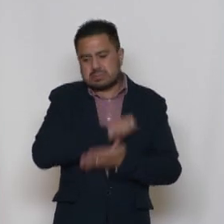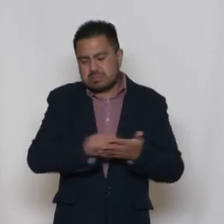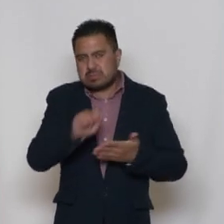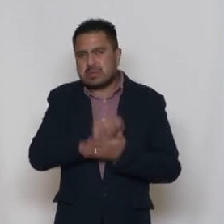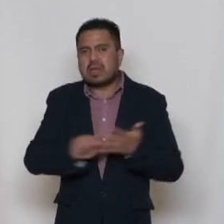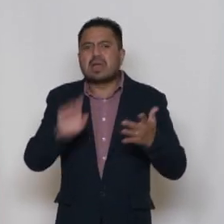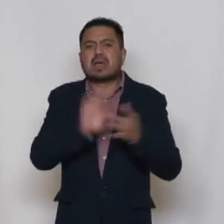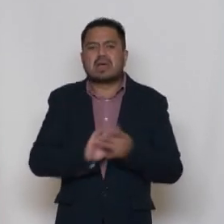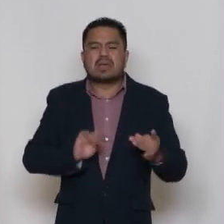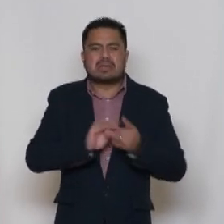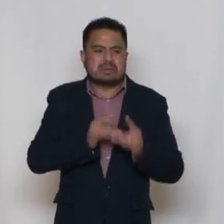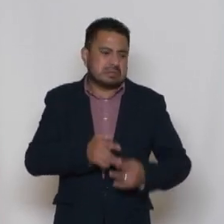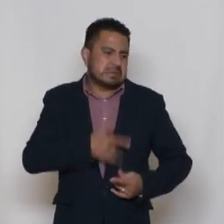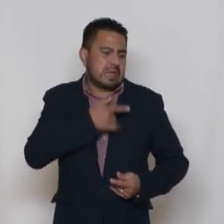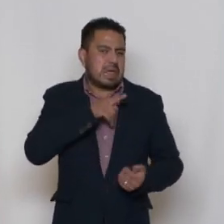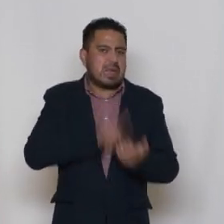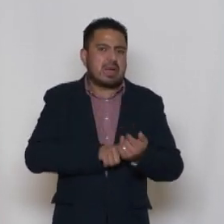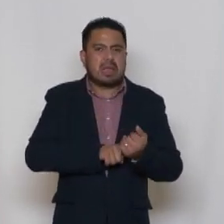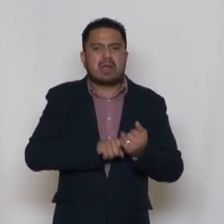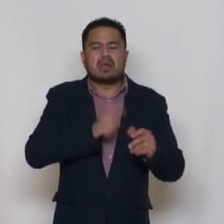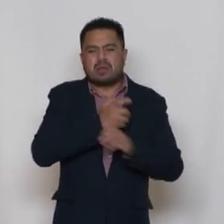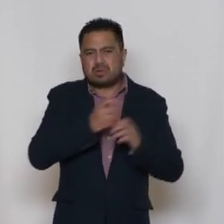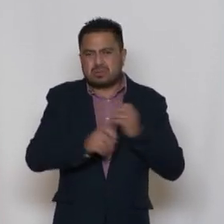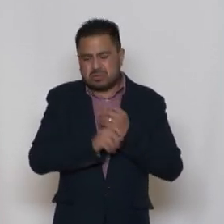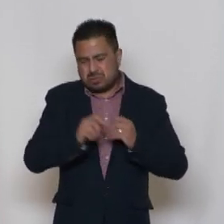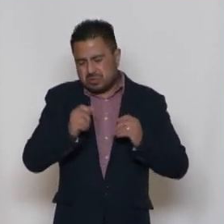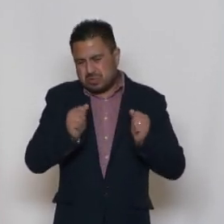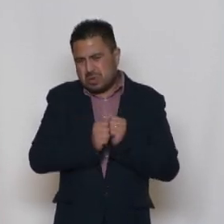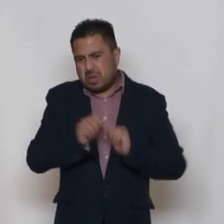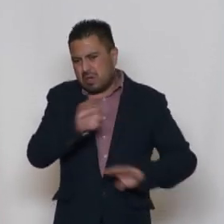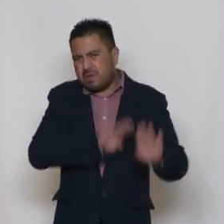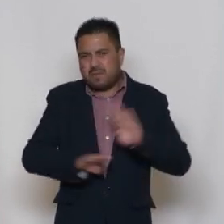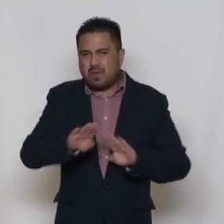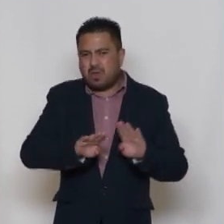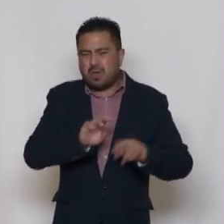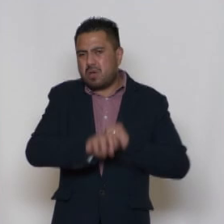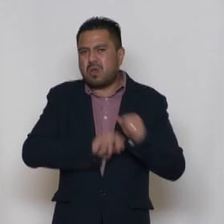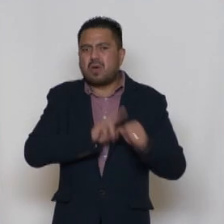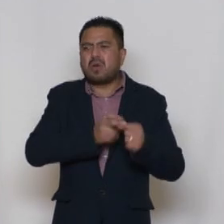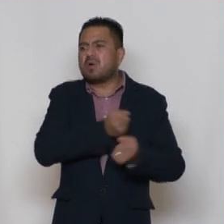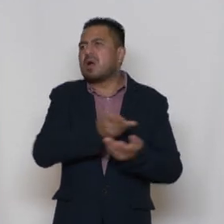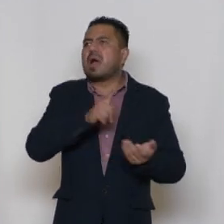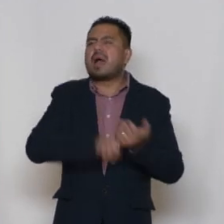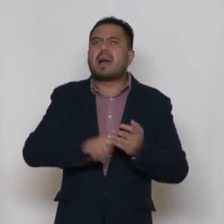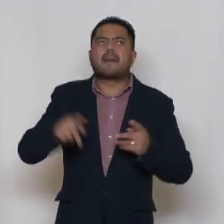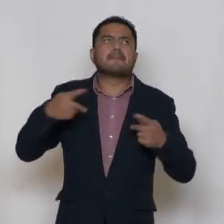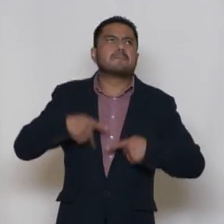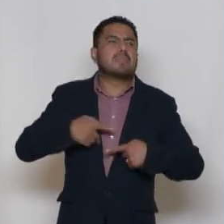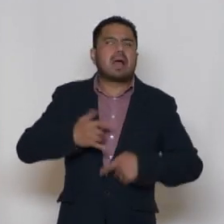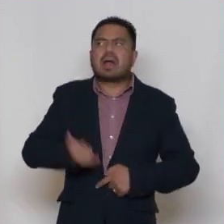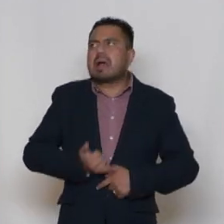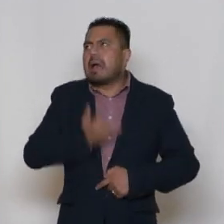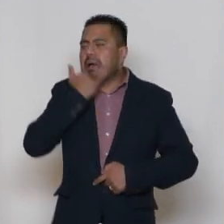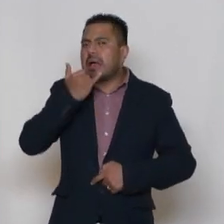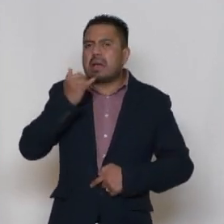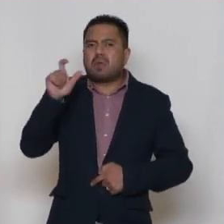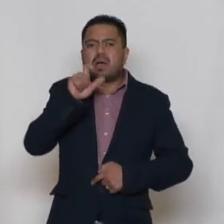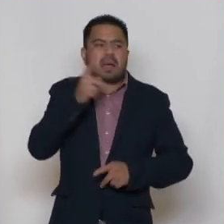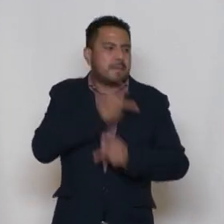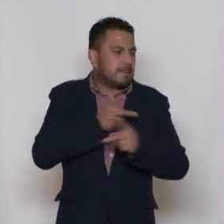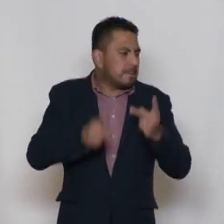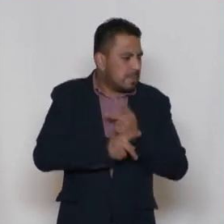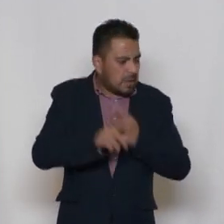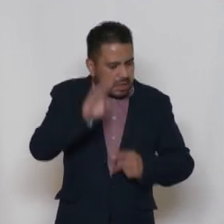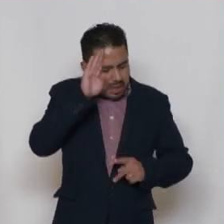explicar o predecir incluso fenómenos de naturaleza biológica. Muchas personas pues piensan erróneamente, ¿verdad? Cuando estamos en la prepa y eso que